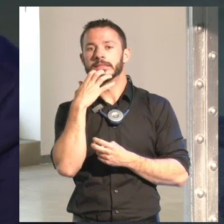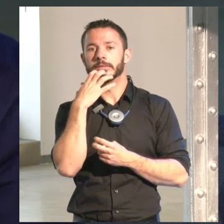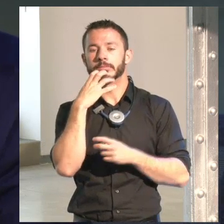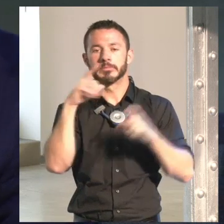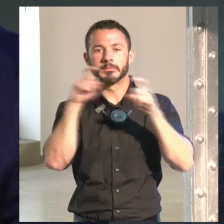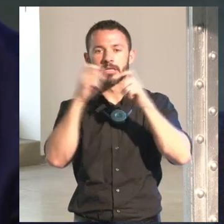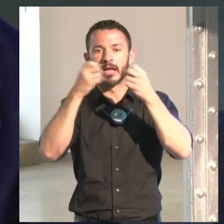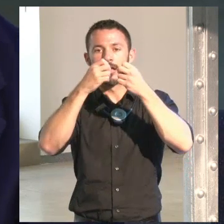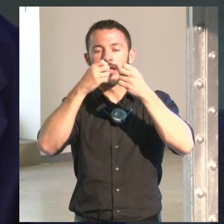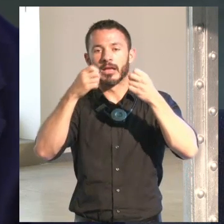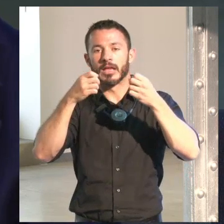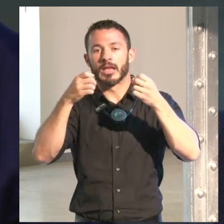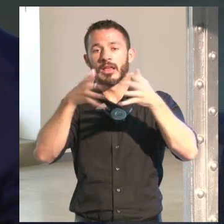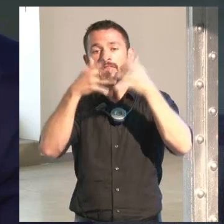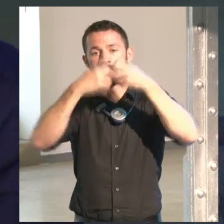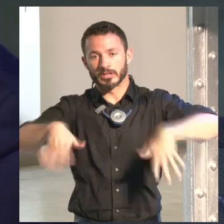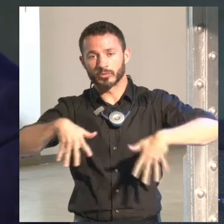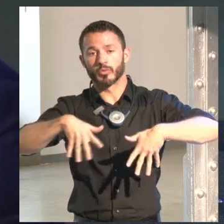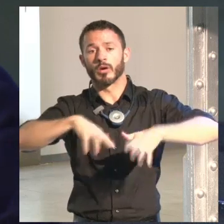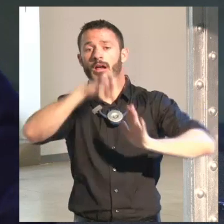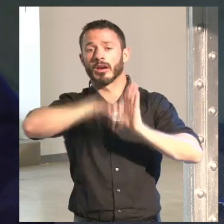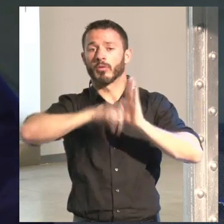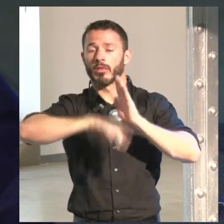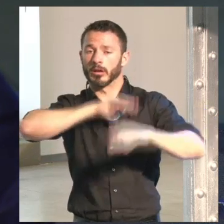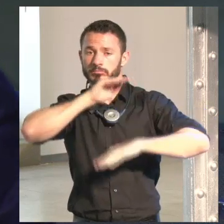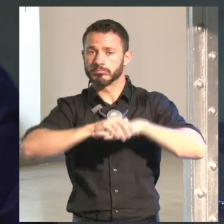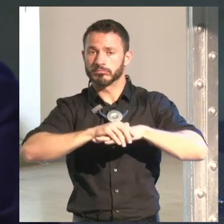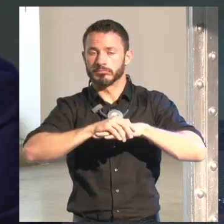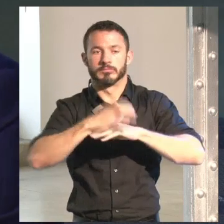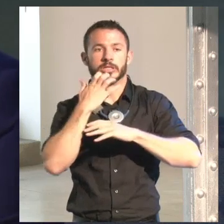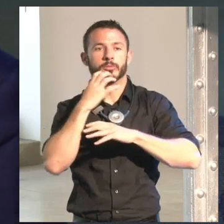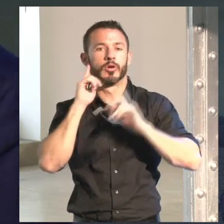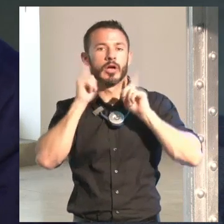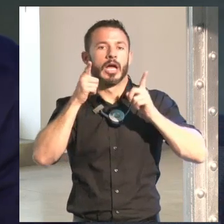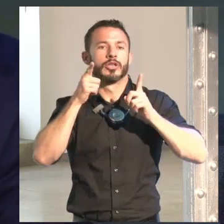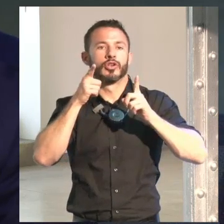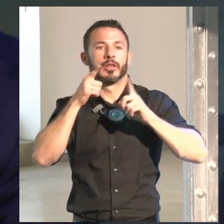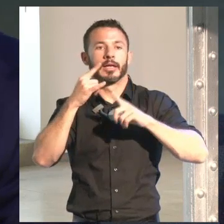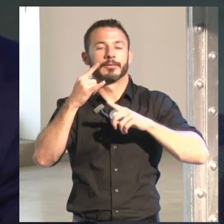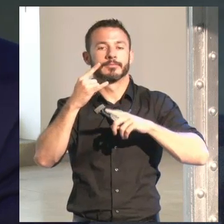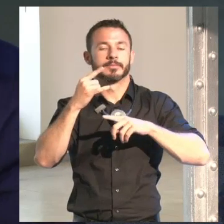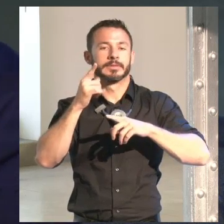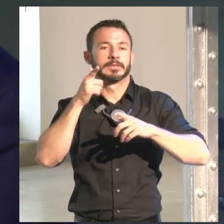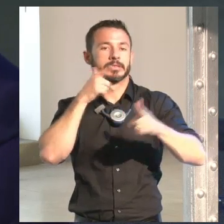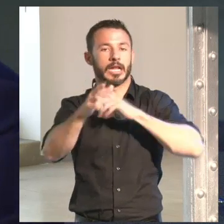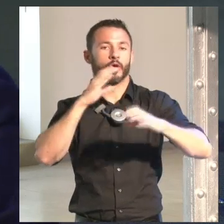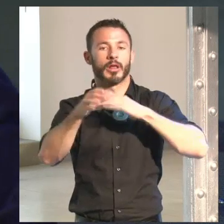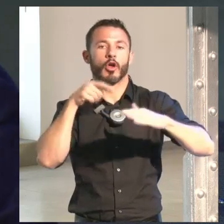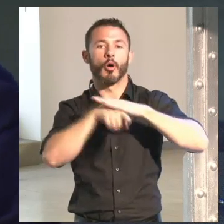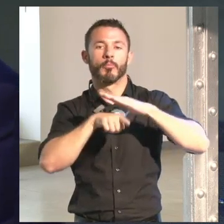infraestructuras y si tú estás sujeto a regulaciones, como es el caso de un operador de telecomunicaciones, ¿no? O de